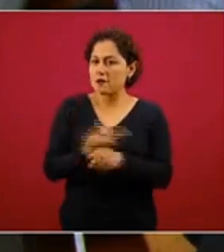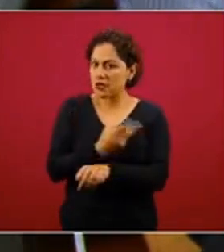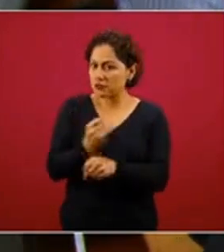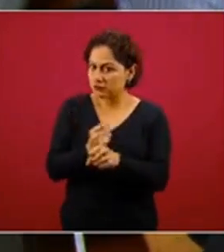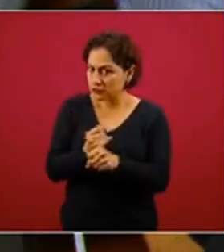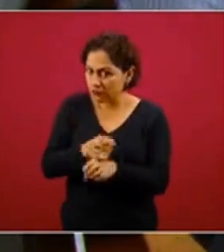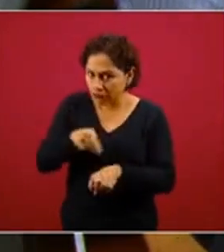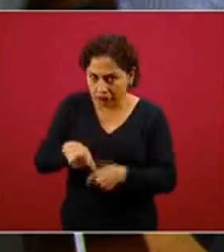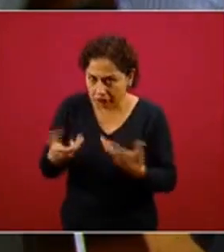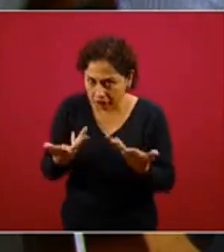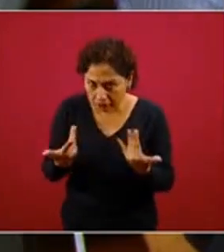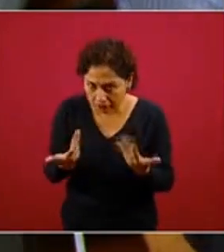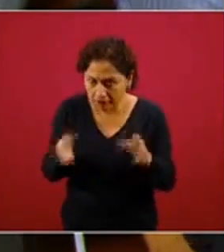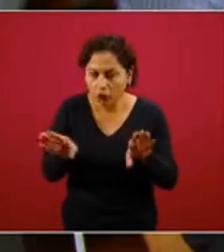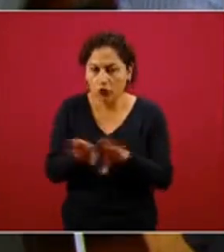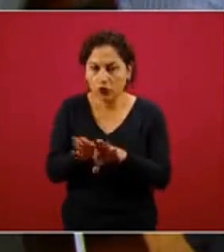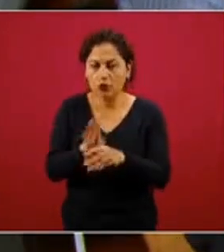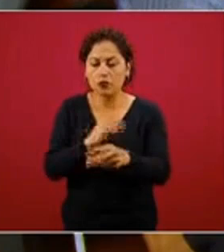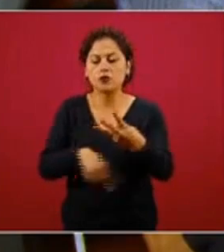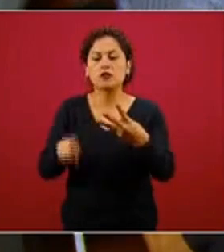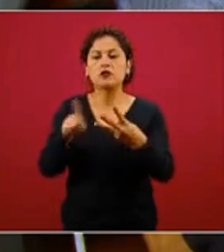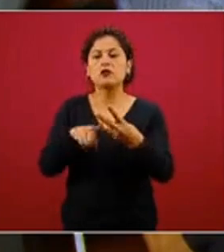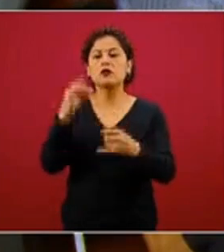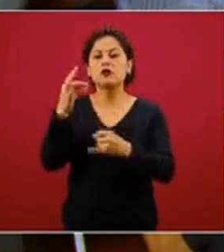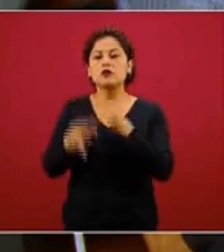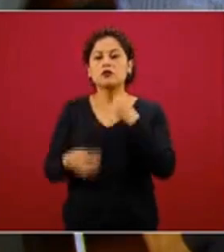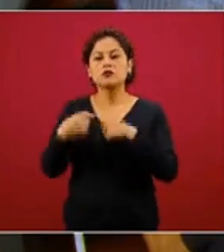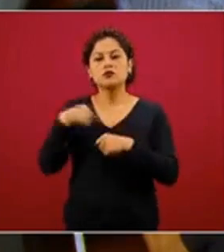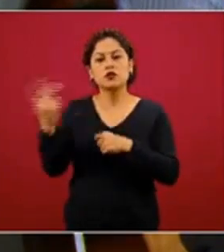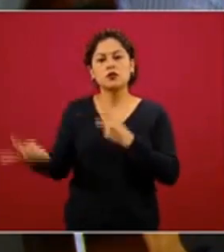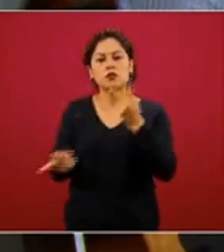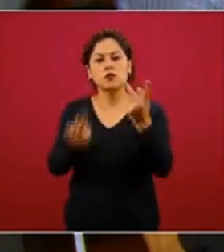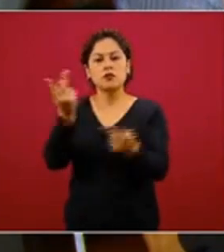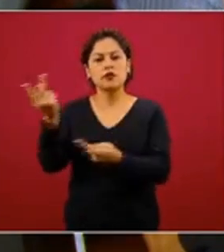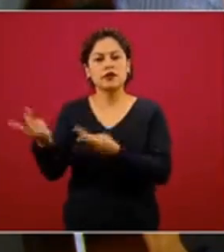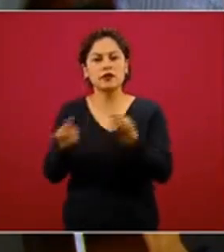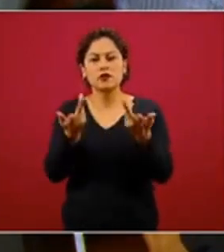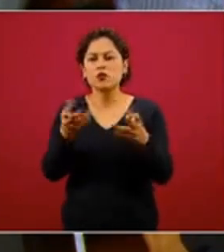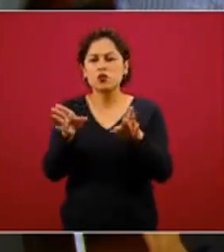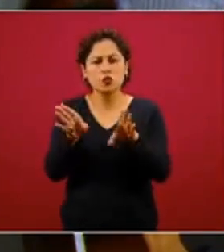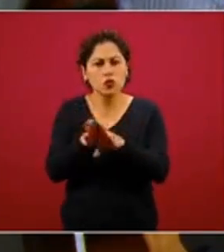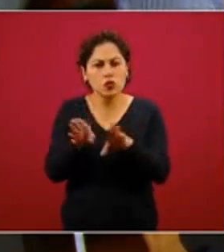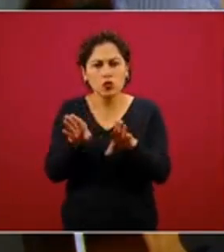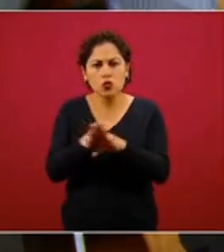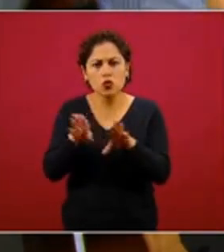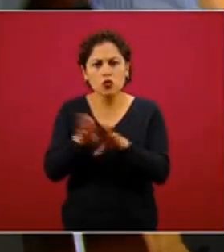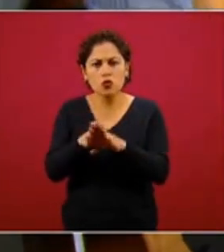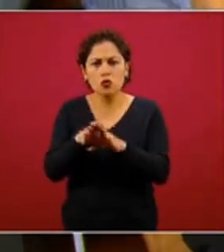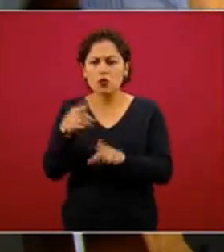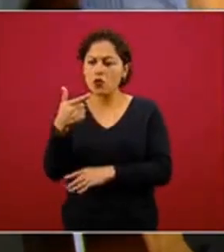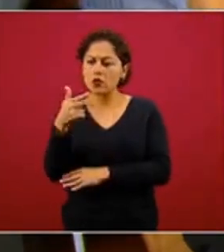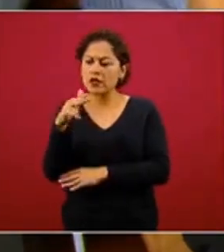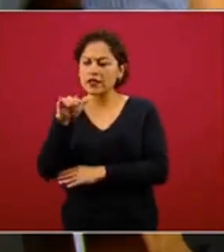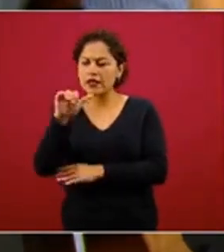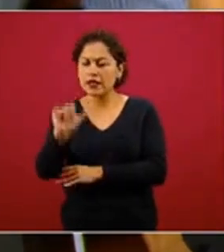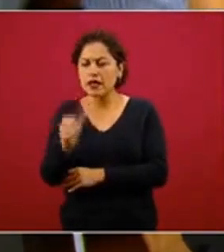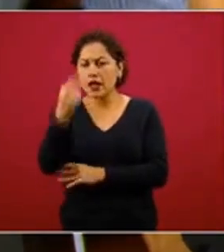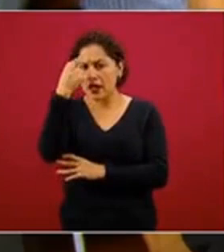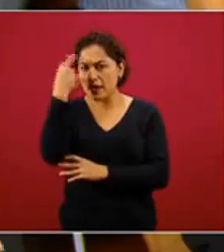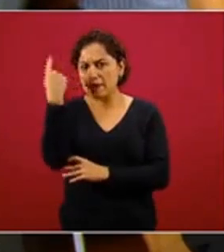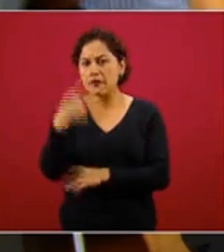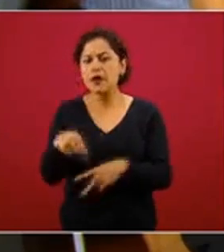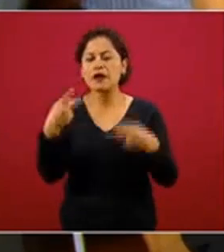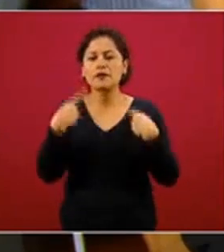si me podría mencionar, ¿se va a hacer alguna campaña o algo para poder conocer esta guía para las personas que, bueno, necesiten